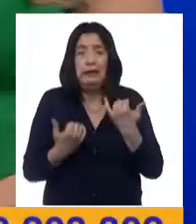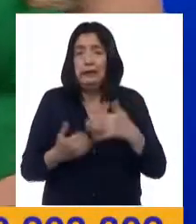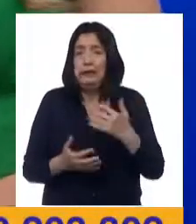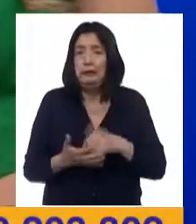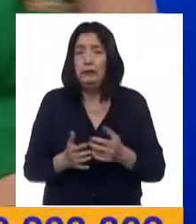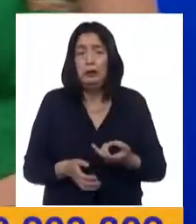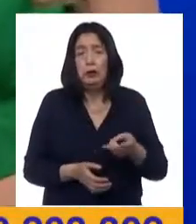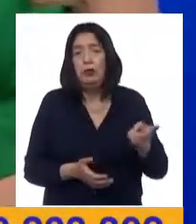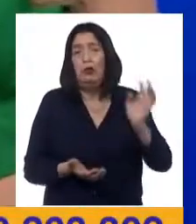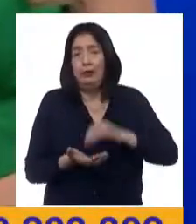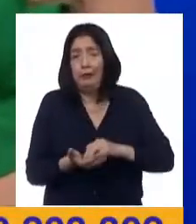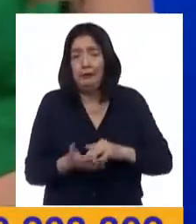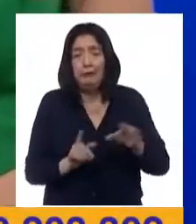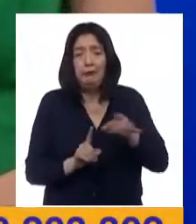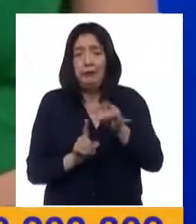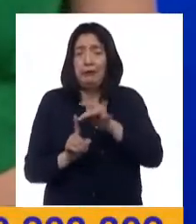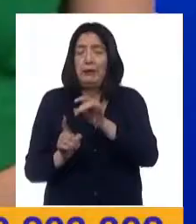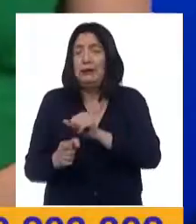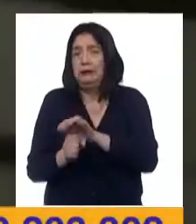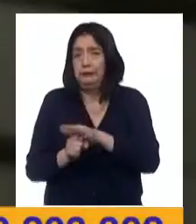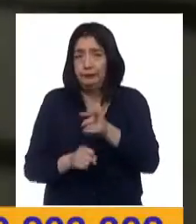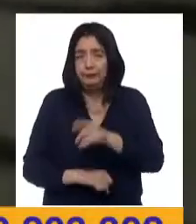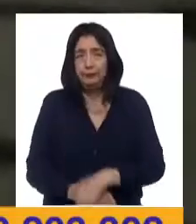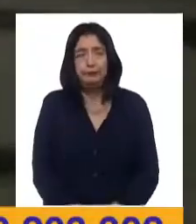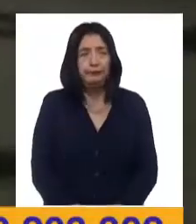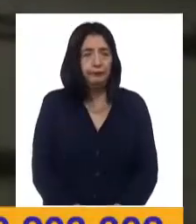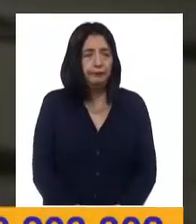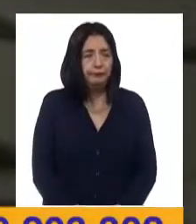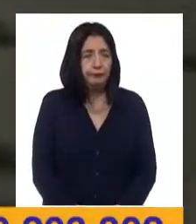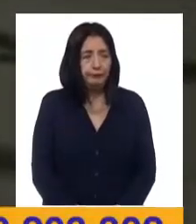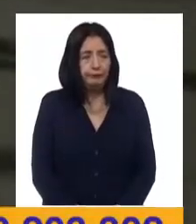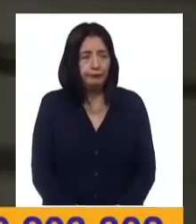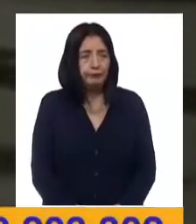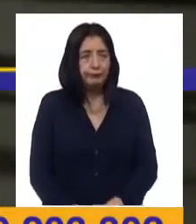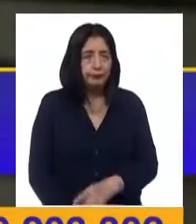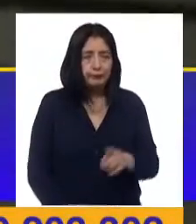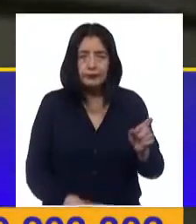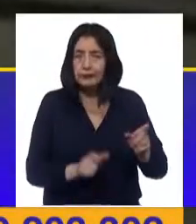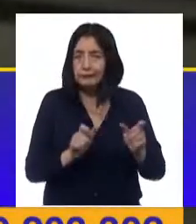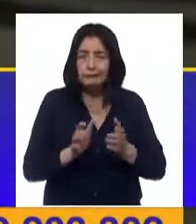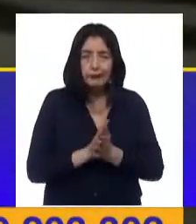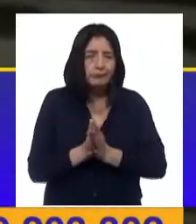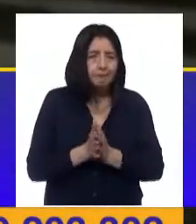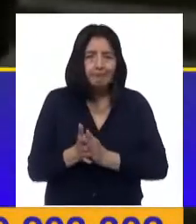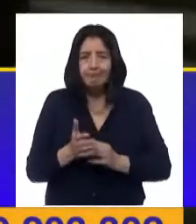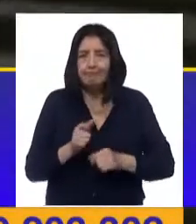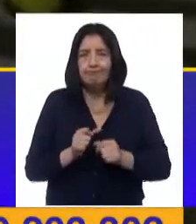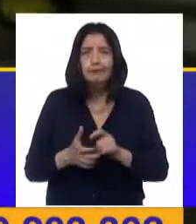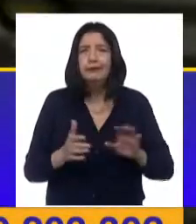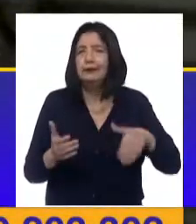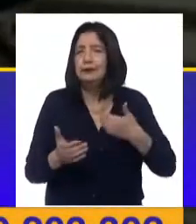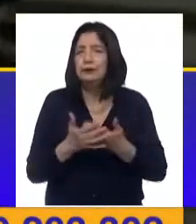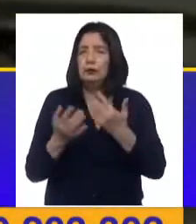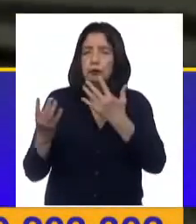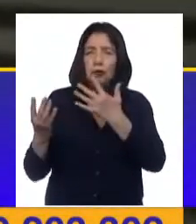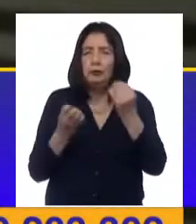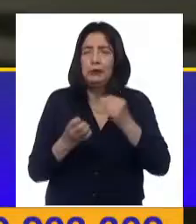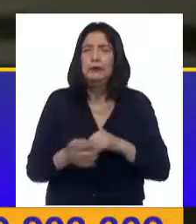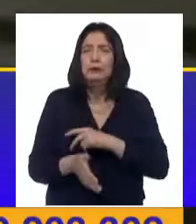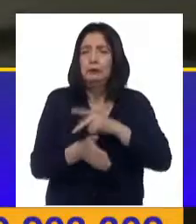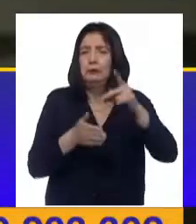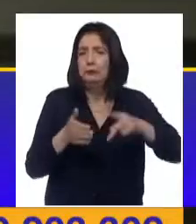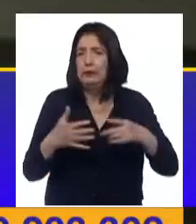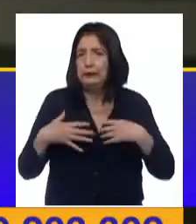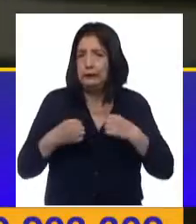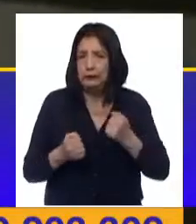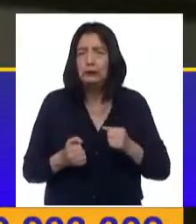por el rebrote de la COVID-19. ¿Luz? Con ganas, fuerza y optimismo, así llegaron 90 profesionales de salud